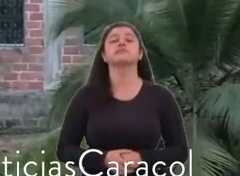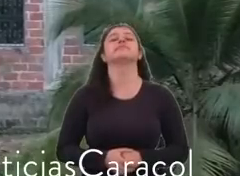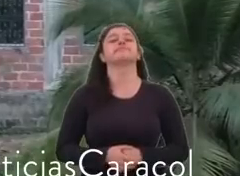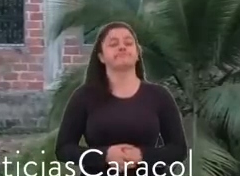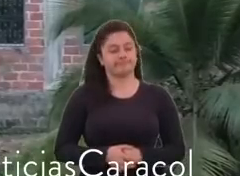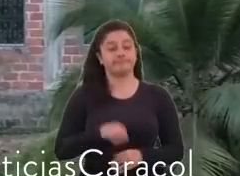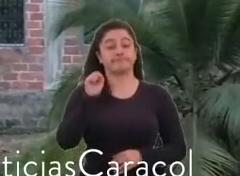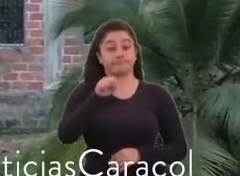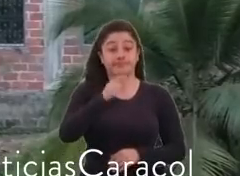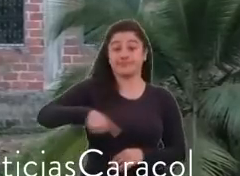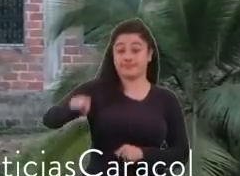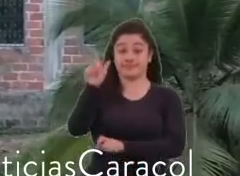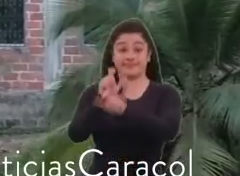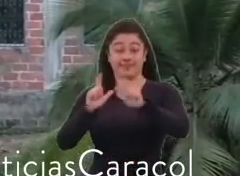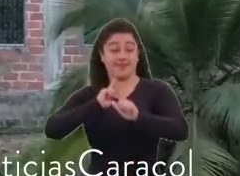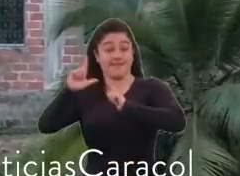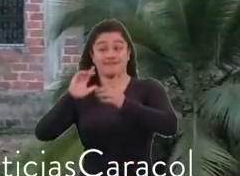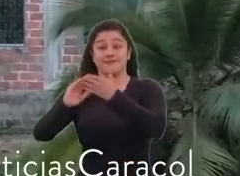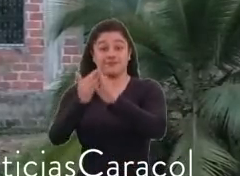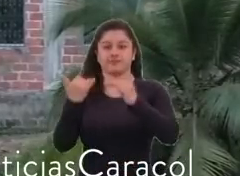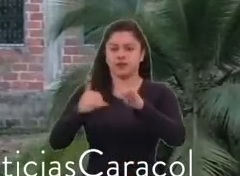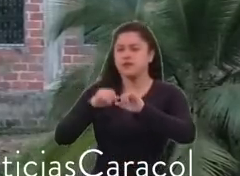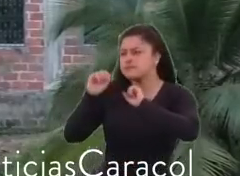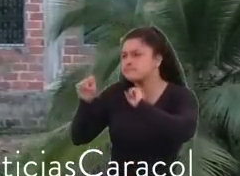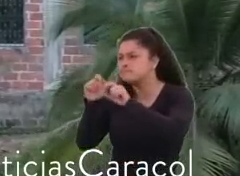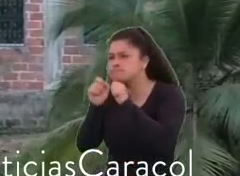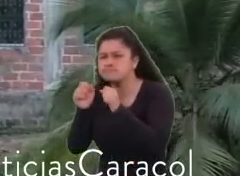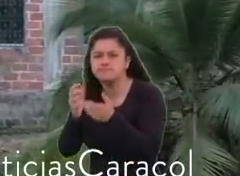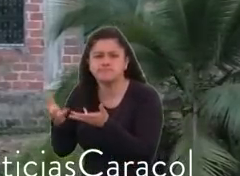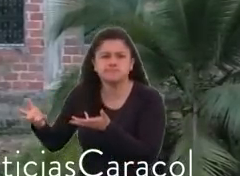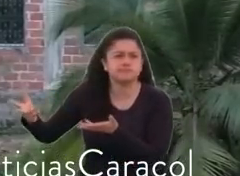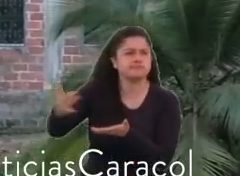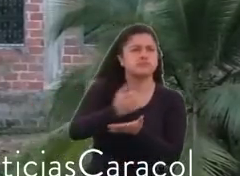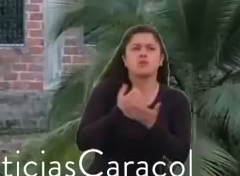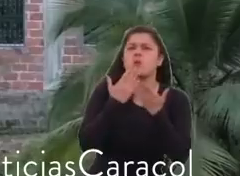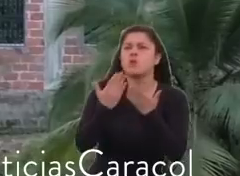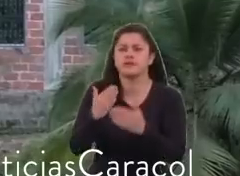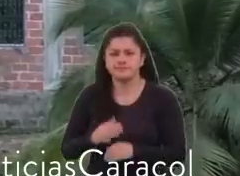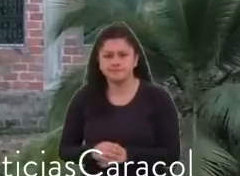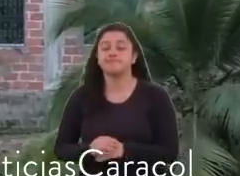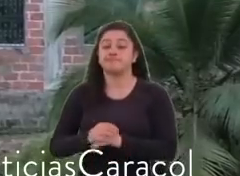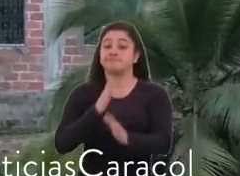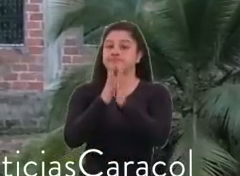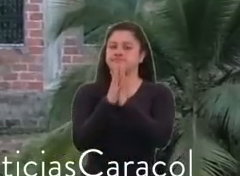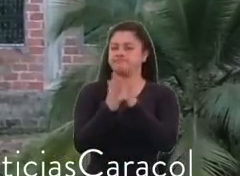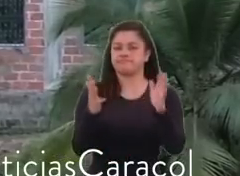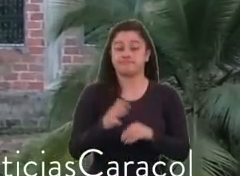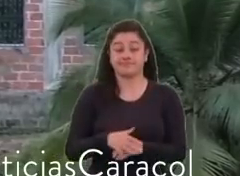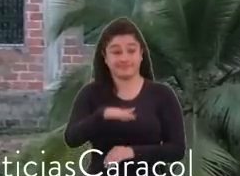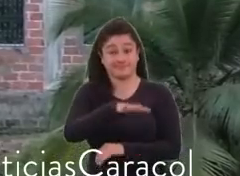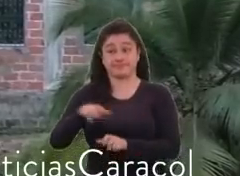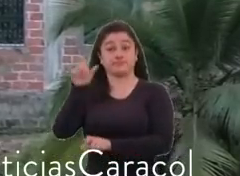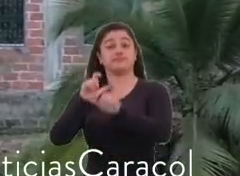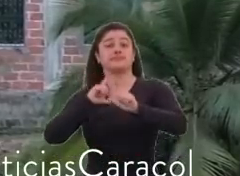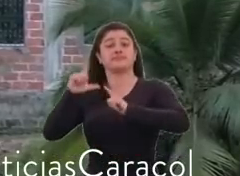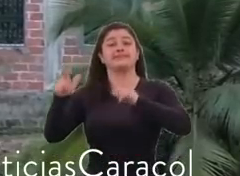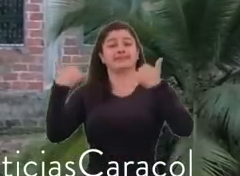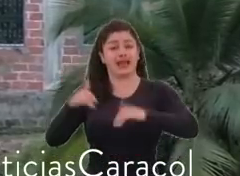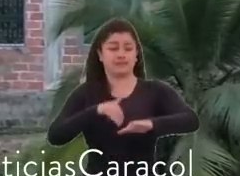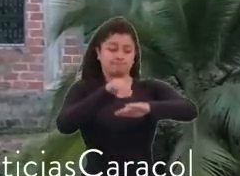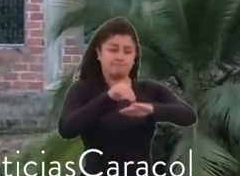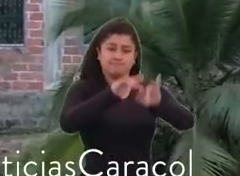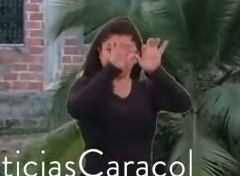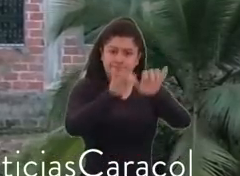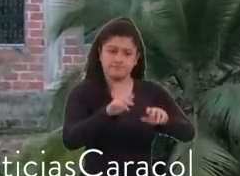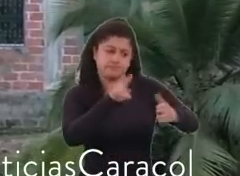comunidades, quienes fueron que denunciaron por medio de redes sociales esta situación que según ellos viven hace más de 2 años. Ellos piden ayuda del